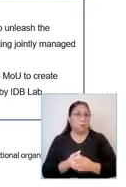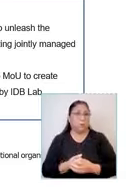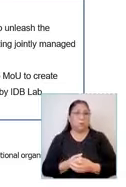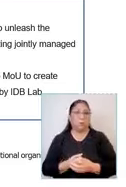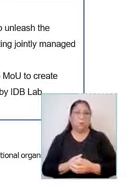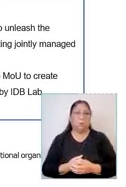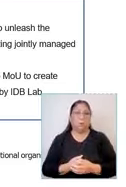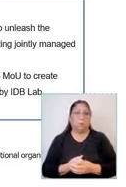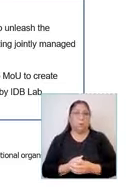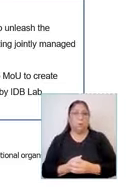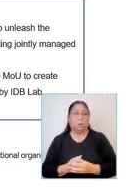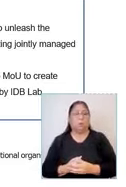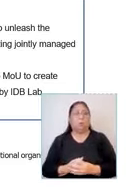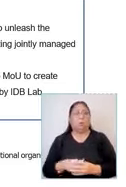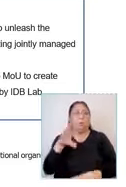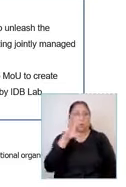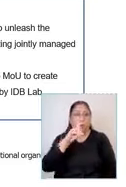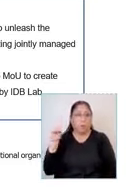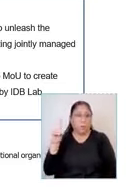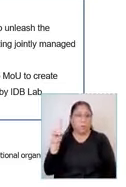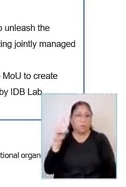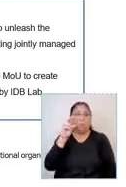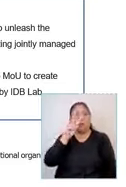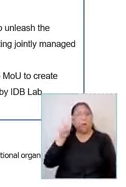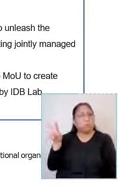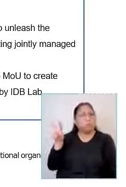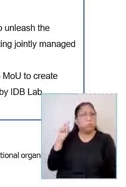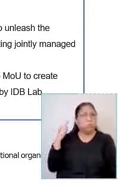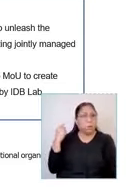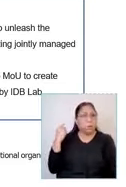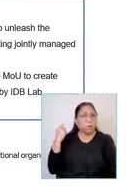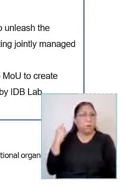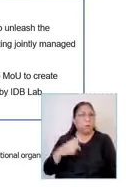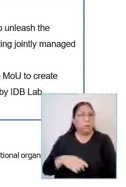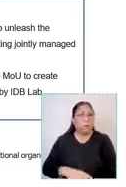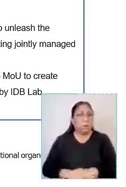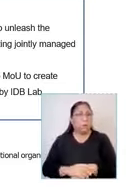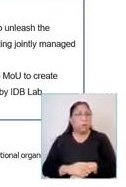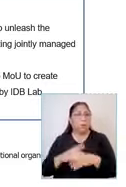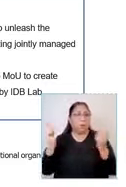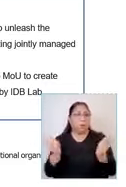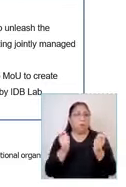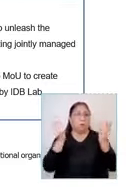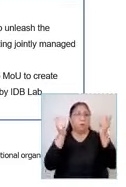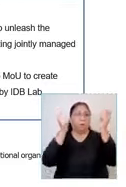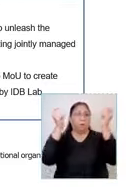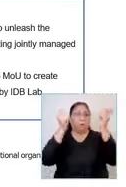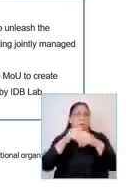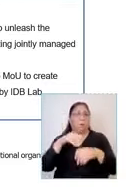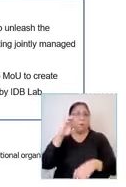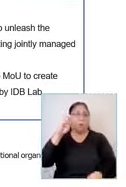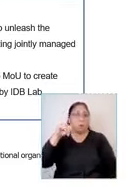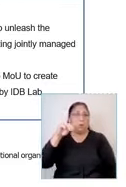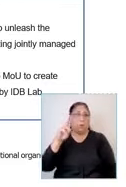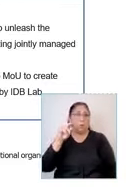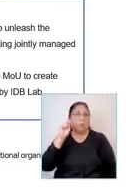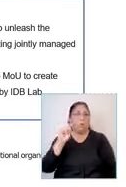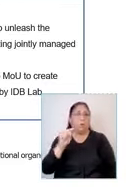en la derecha, pueden ver la ceremonia del MOU entre el